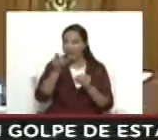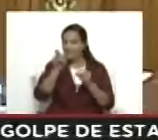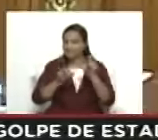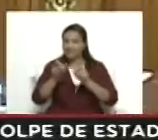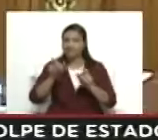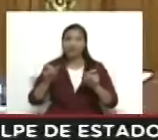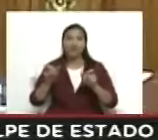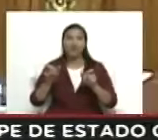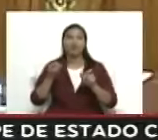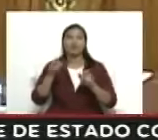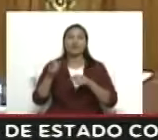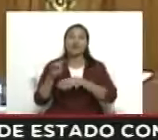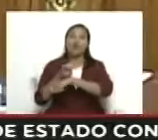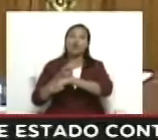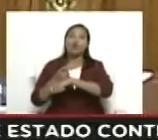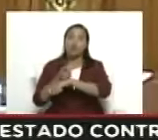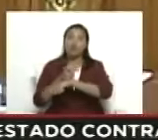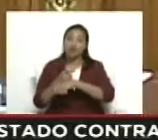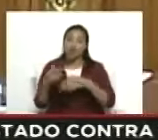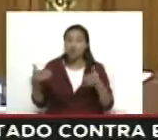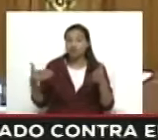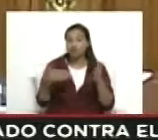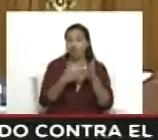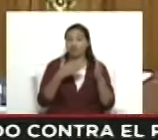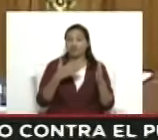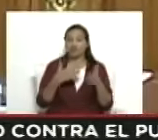gobierno contra las cuerdas, porque sí estábamos contra las cuerdas.